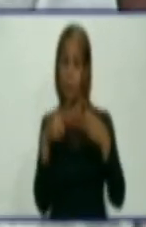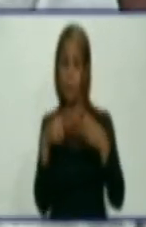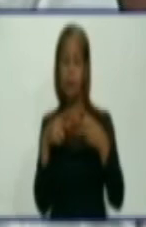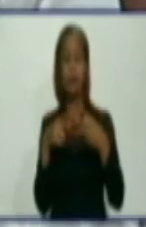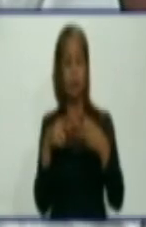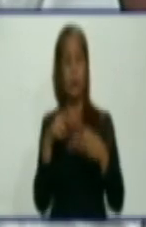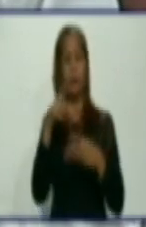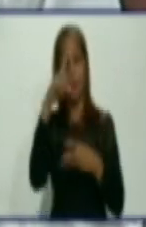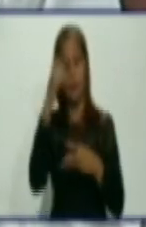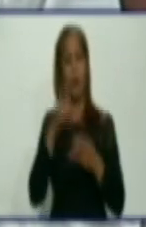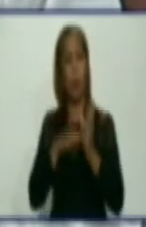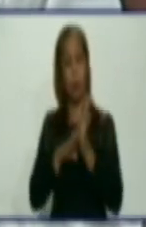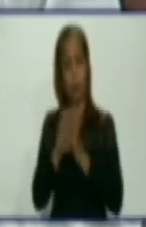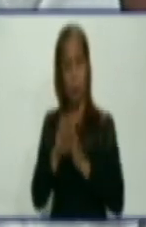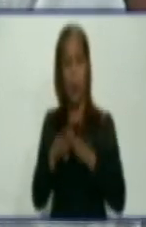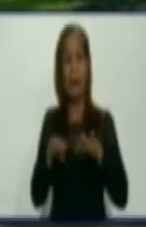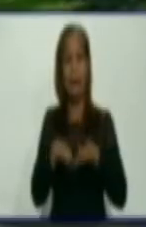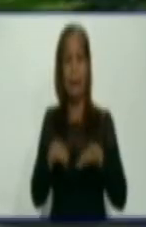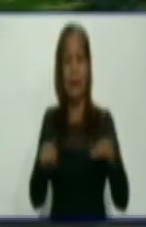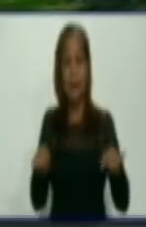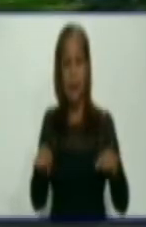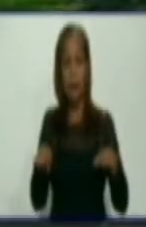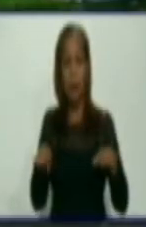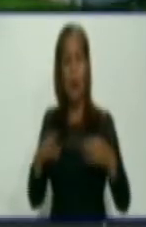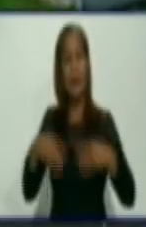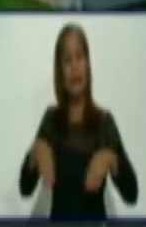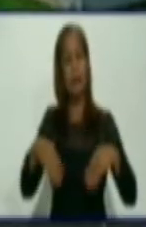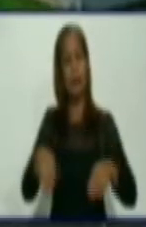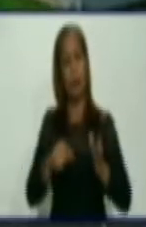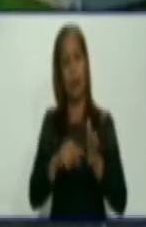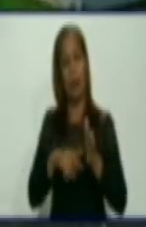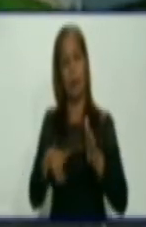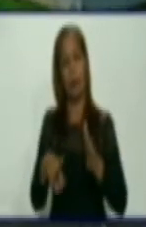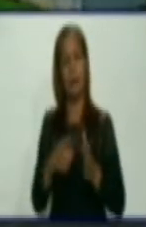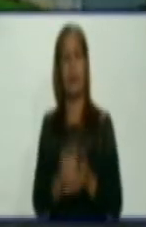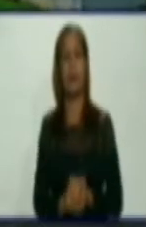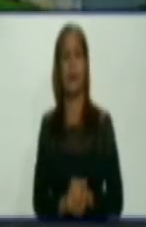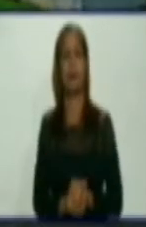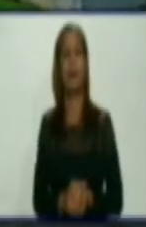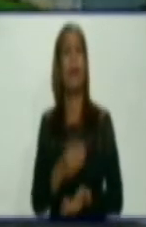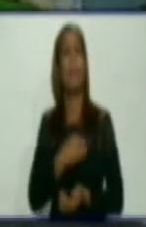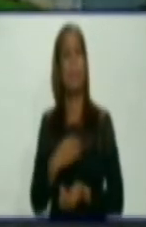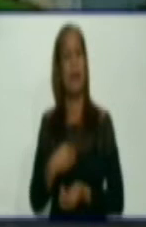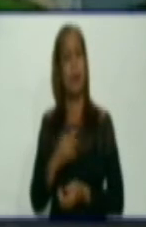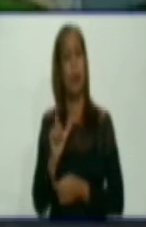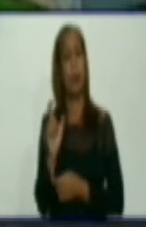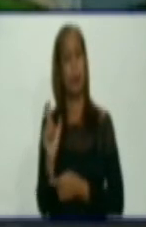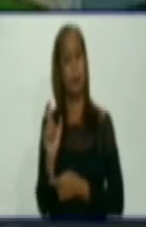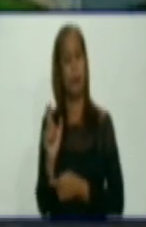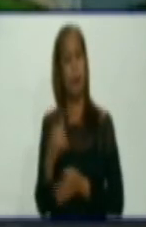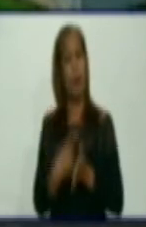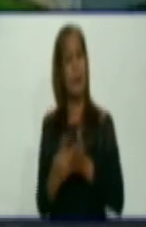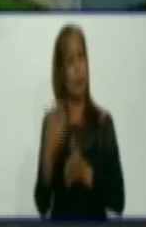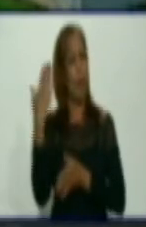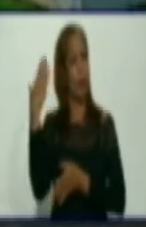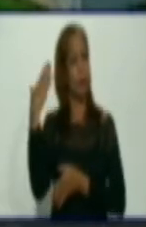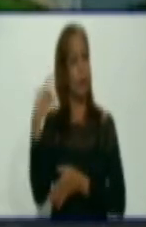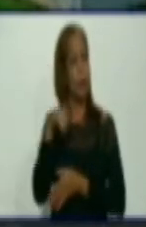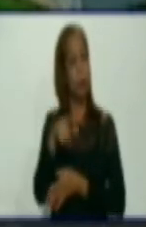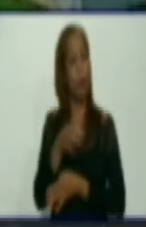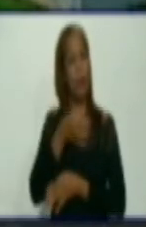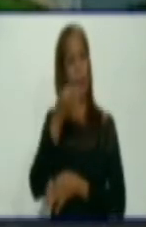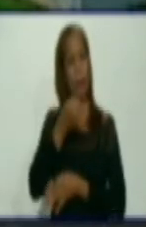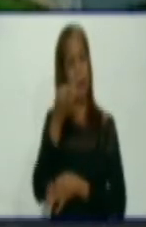estabilizando la situación de la provincia. Doctor, por último, la semana anterior usted nos acompañó aquí en el programa y explicaba